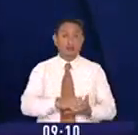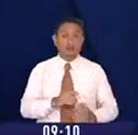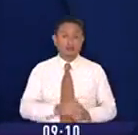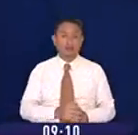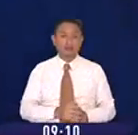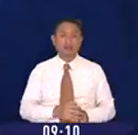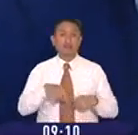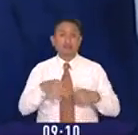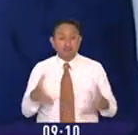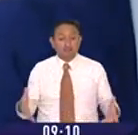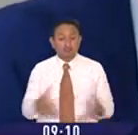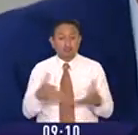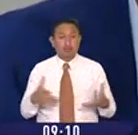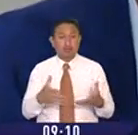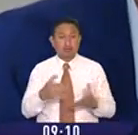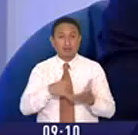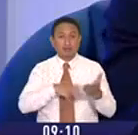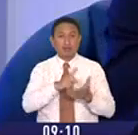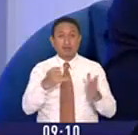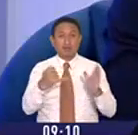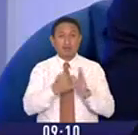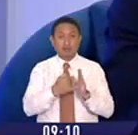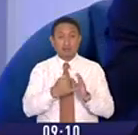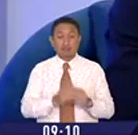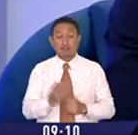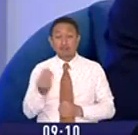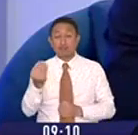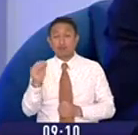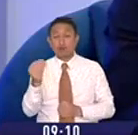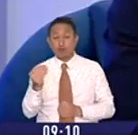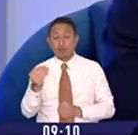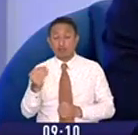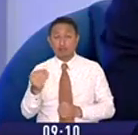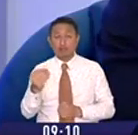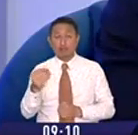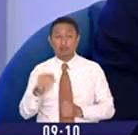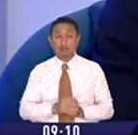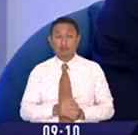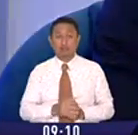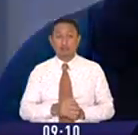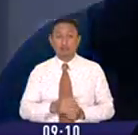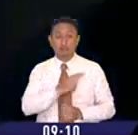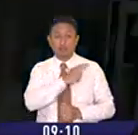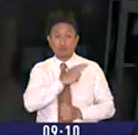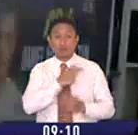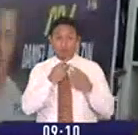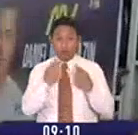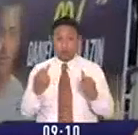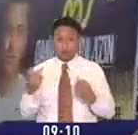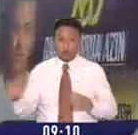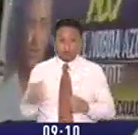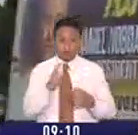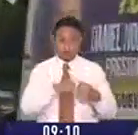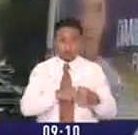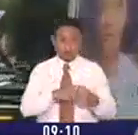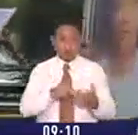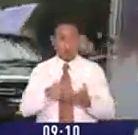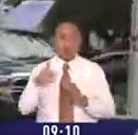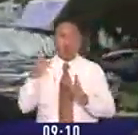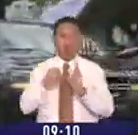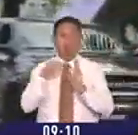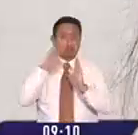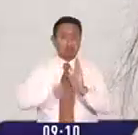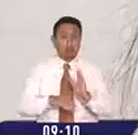incentivo tributario de contratación si contrata a jóvenes egresados de universidades públicas. Estas son algunas ofertas